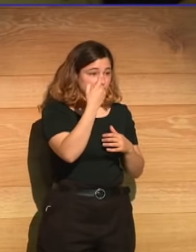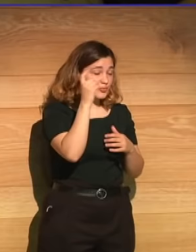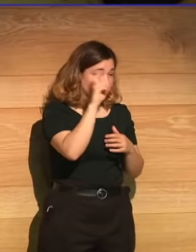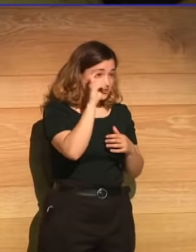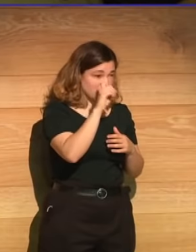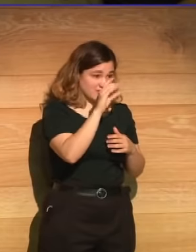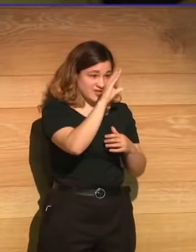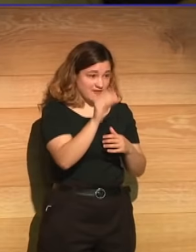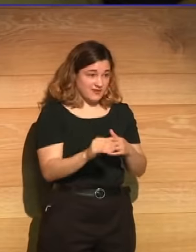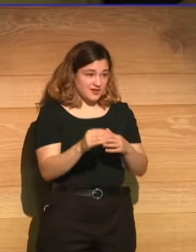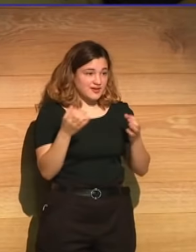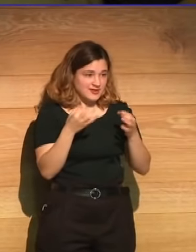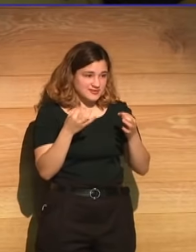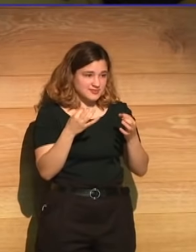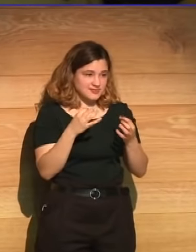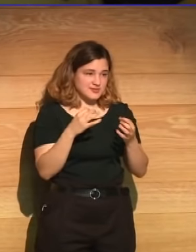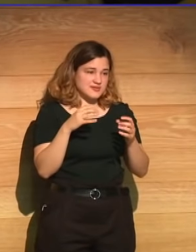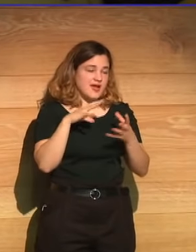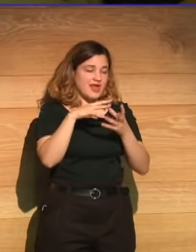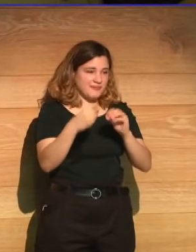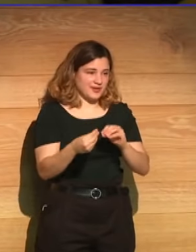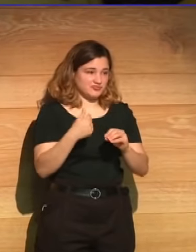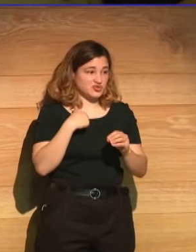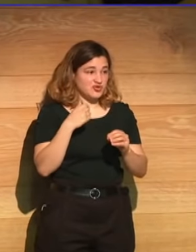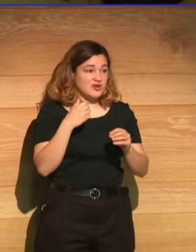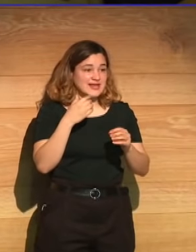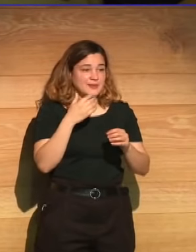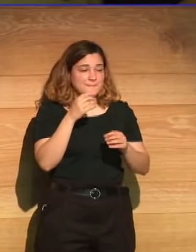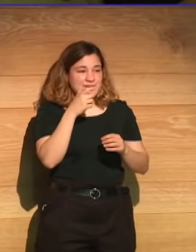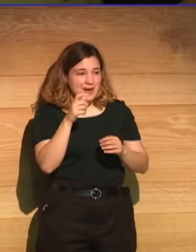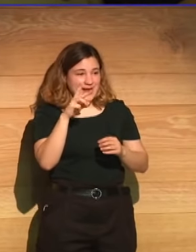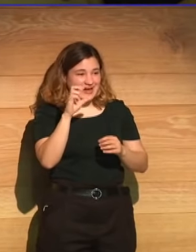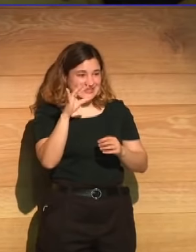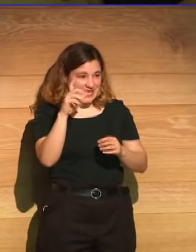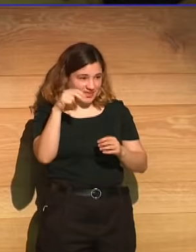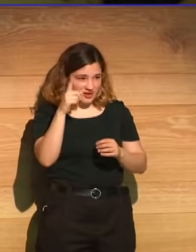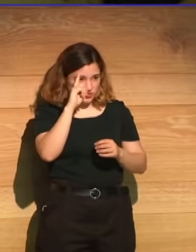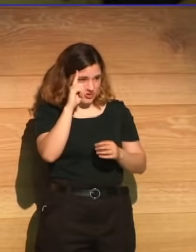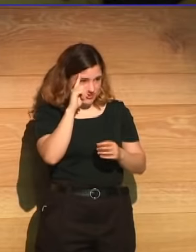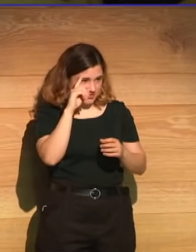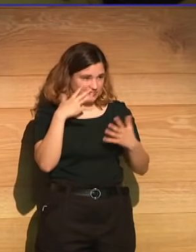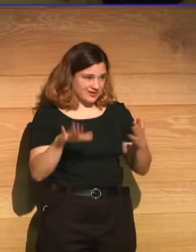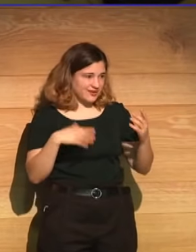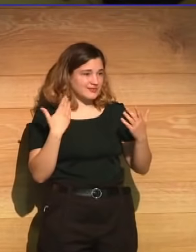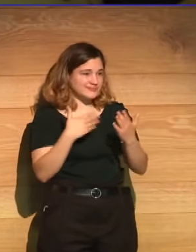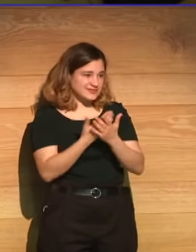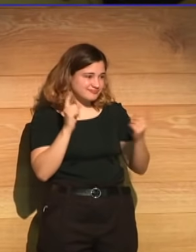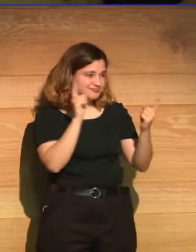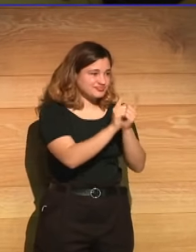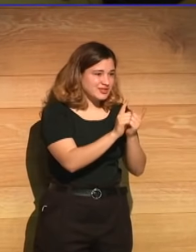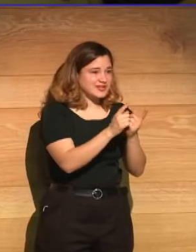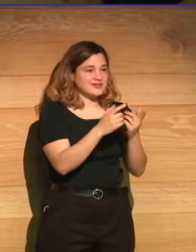Yo no sabía lo que significaba la resiliencia hasta que te encuentras y hablas con ellos. Se han adaptado, han hecho